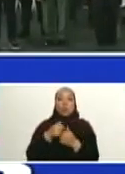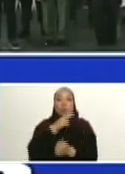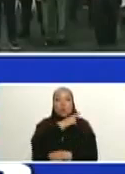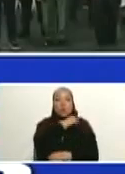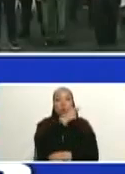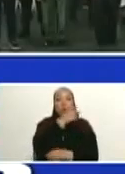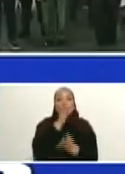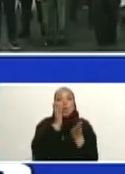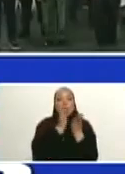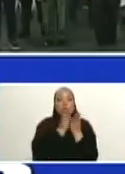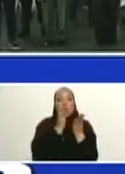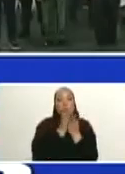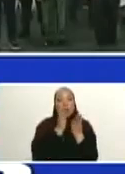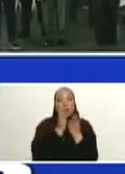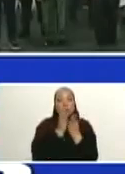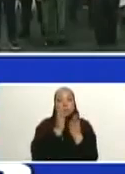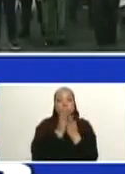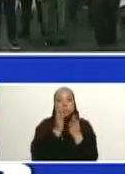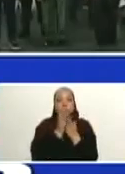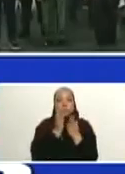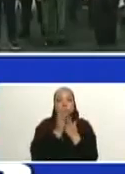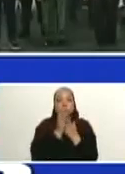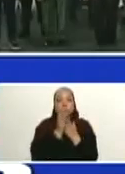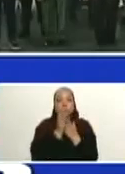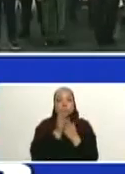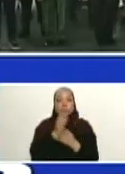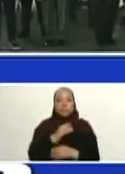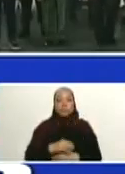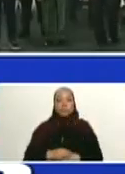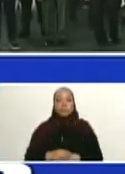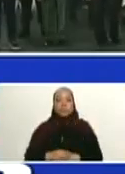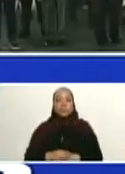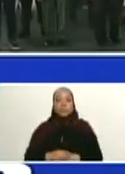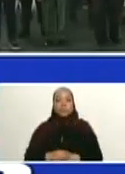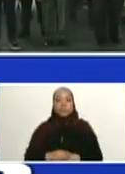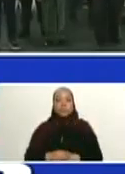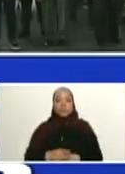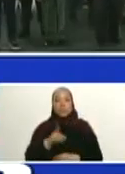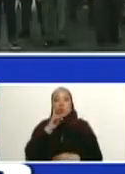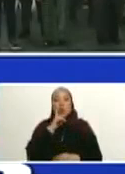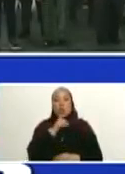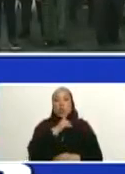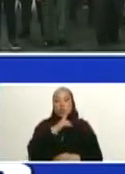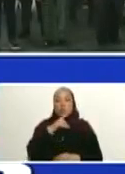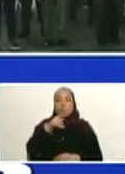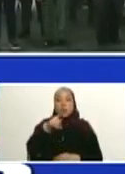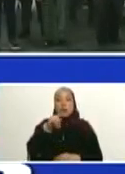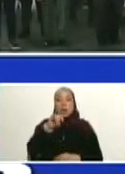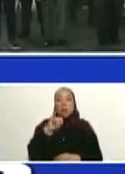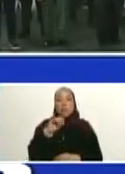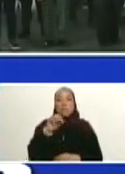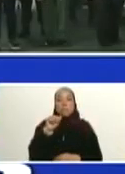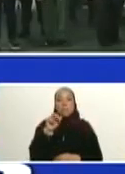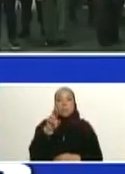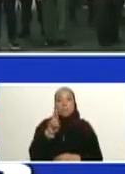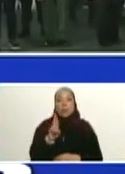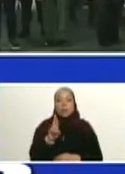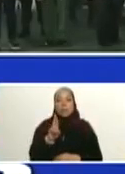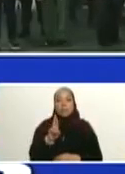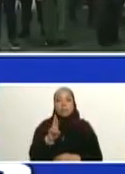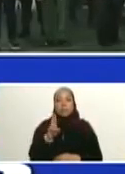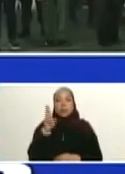la unidad educativa Piar, lleva el nombre de nuestro gran general Manuel